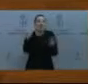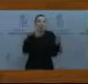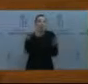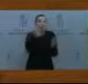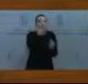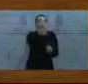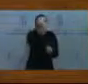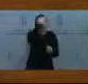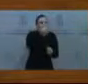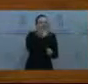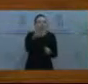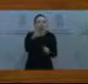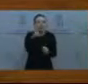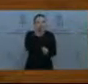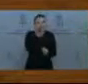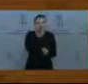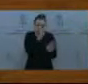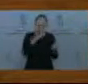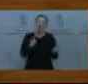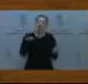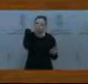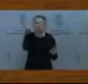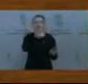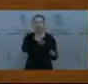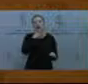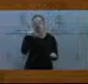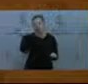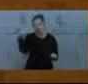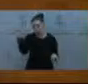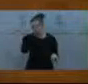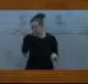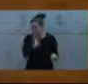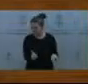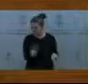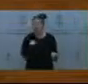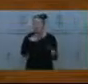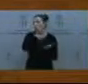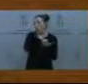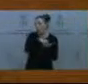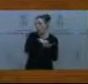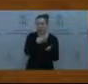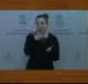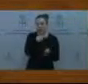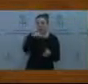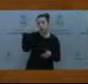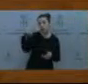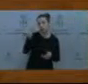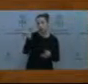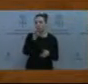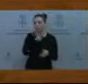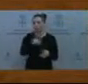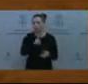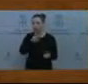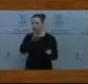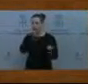pero me voy a quedar en la duda de si lo desconocía o prefería ocultarlo. ¿Y cuál era